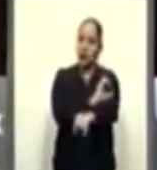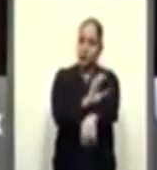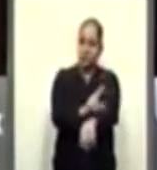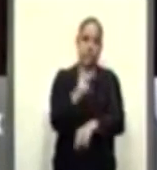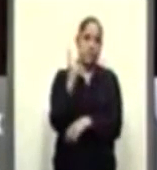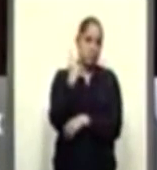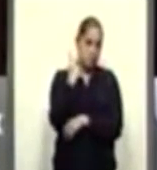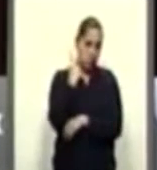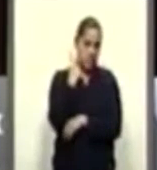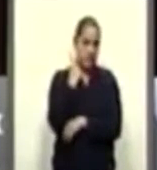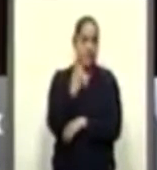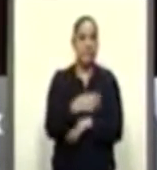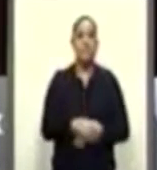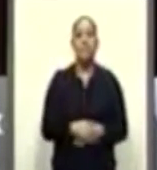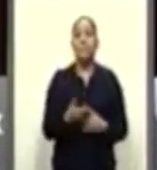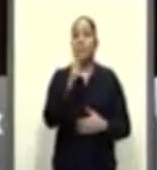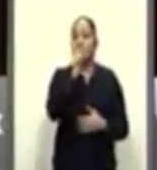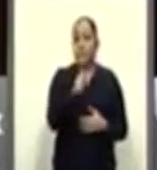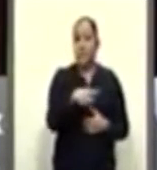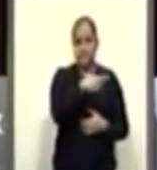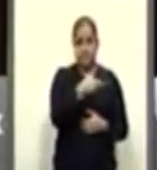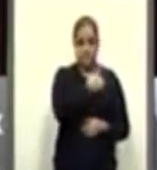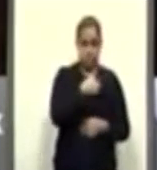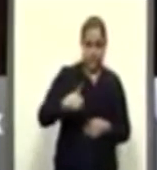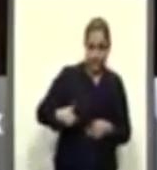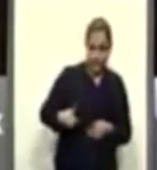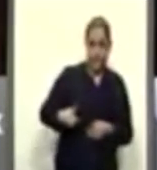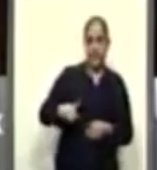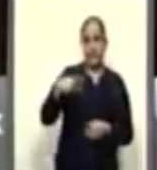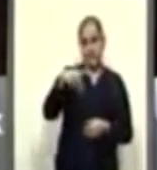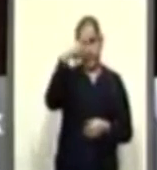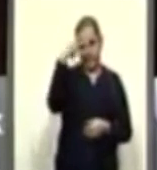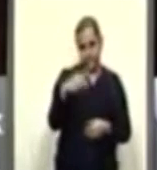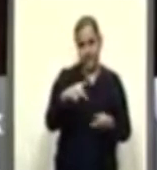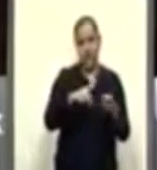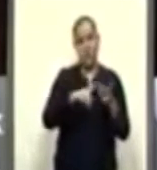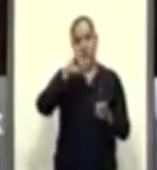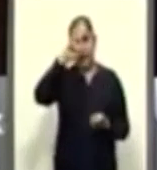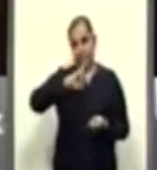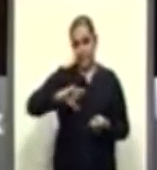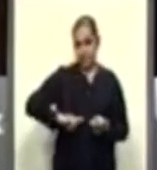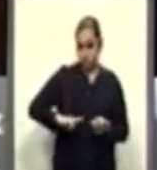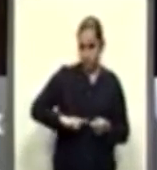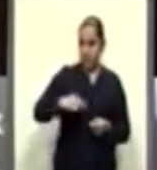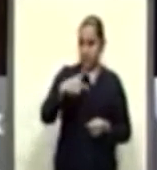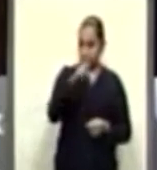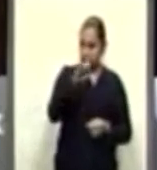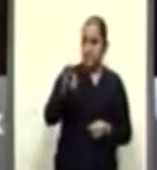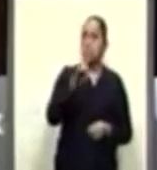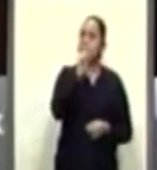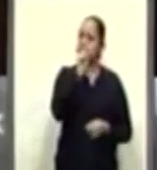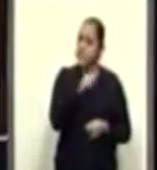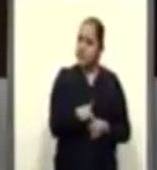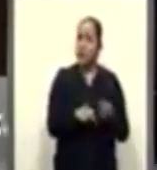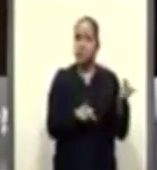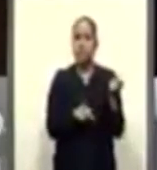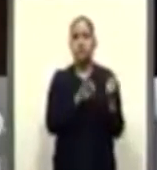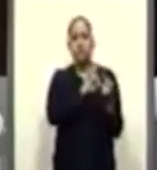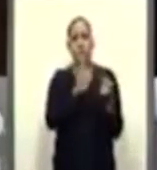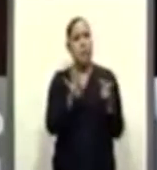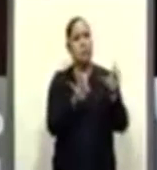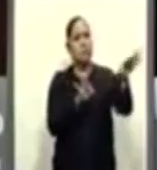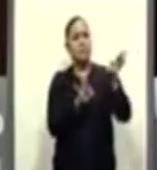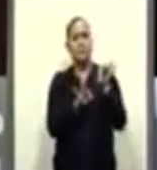Asimismo, tanto el presidente de la República como el jefe de gobierno del Distrito Federal podrán designar cada